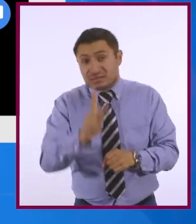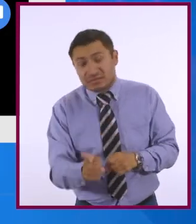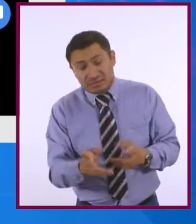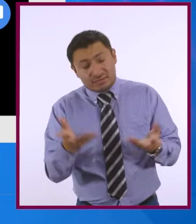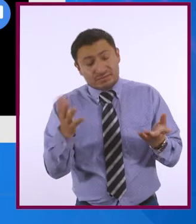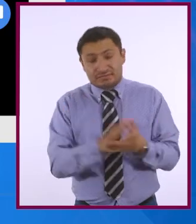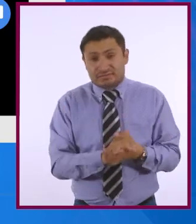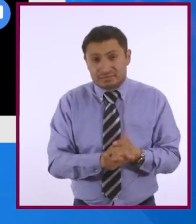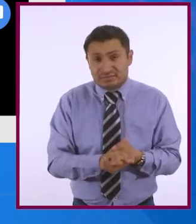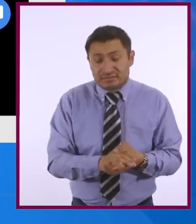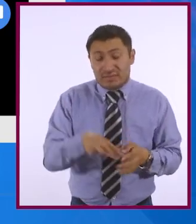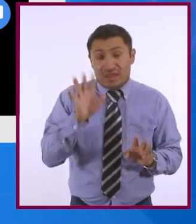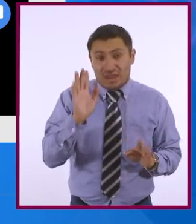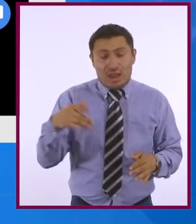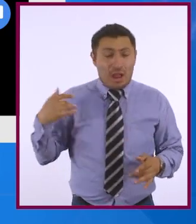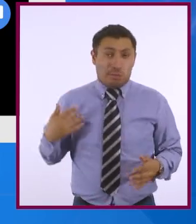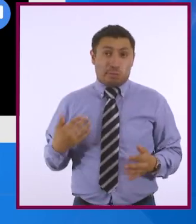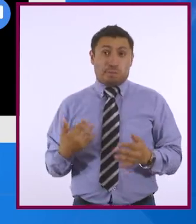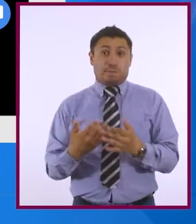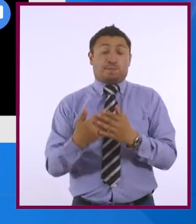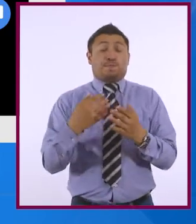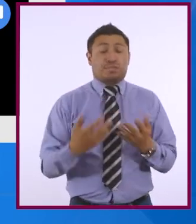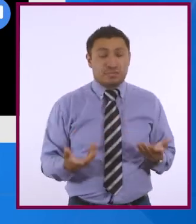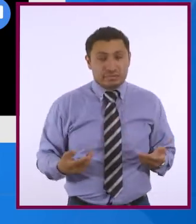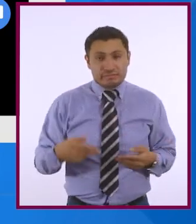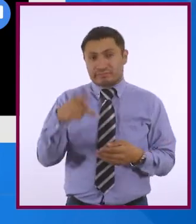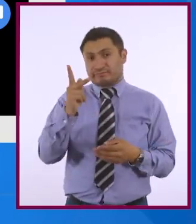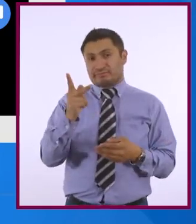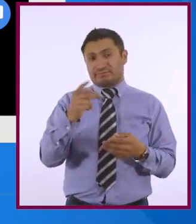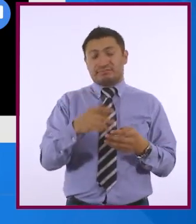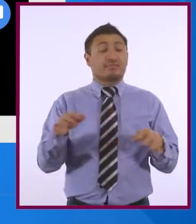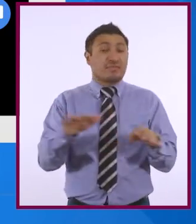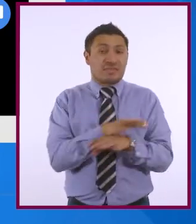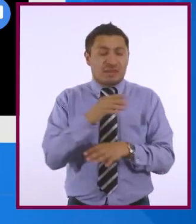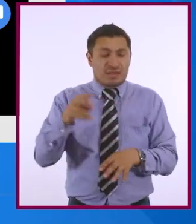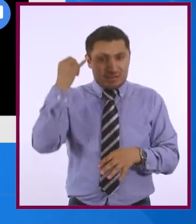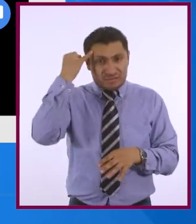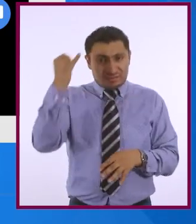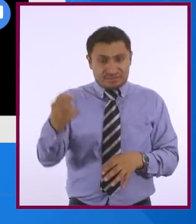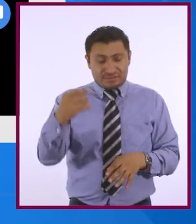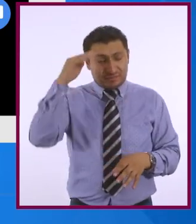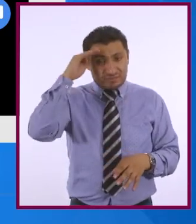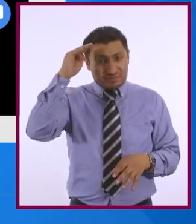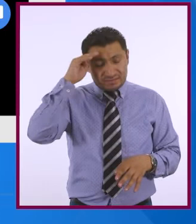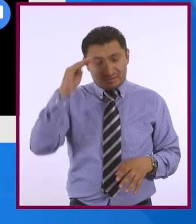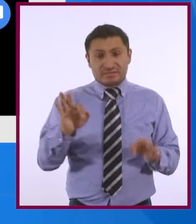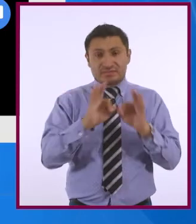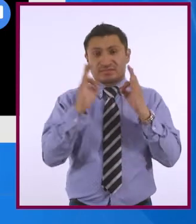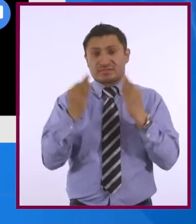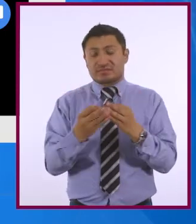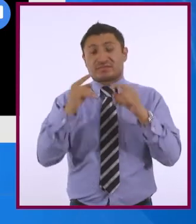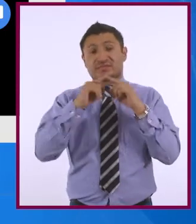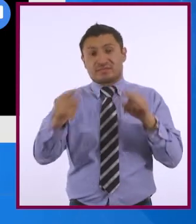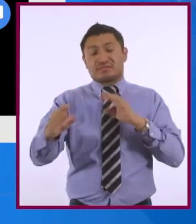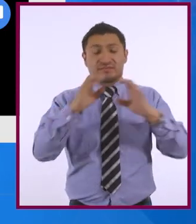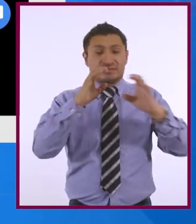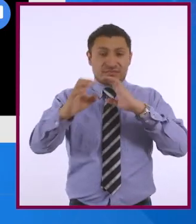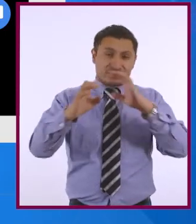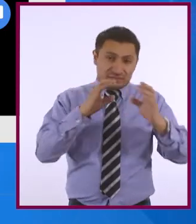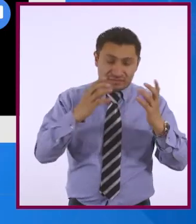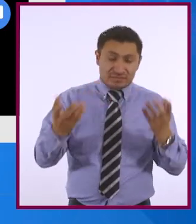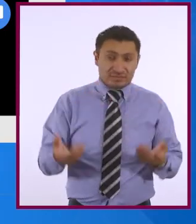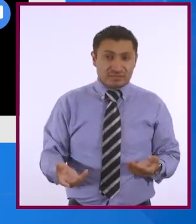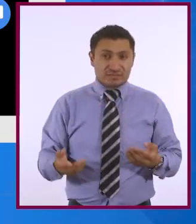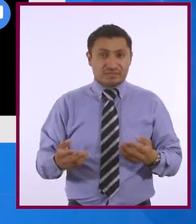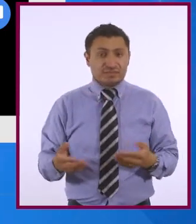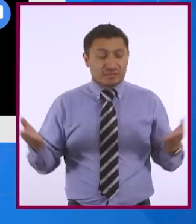¿no? Creciendo desde hace mucho tiempo. Entonces, el cambio de visión para pensar en formas alternativas de comunicación,